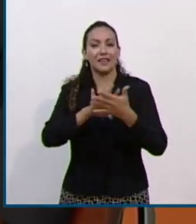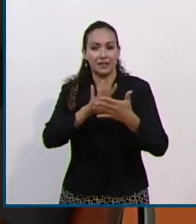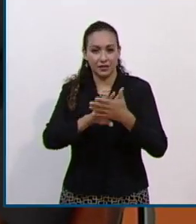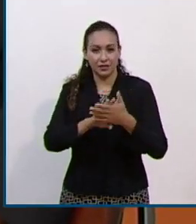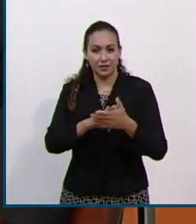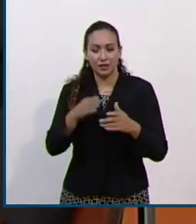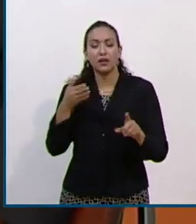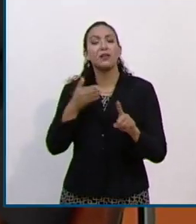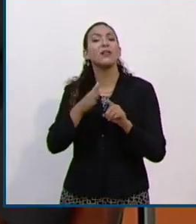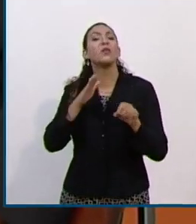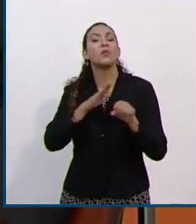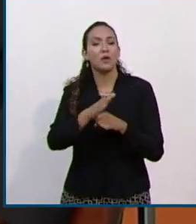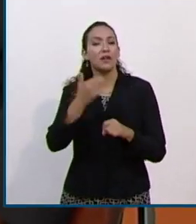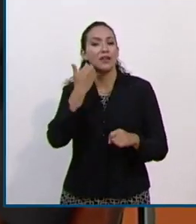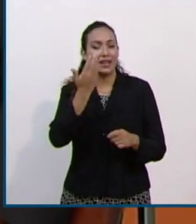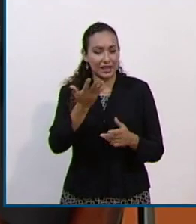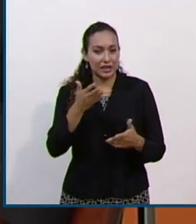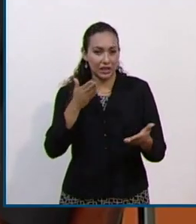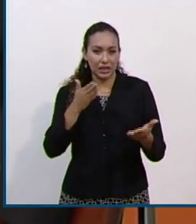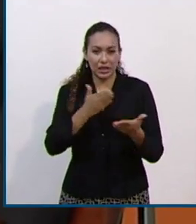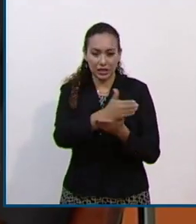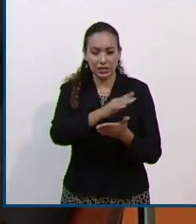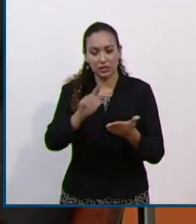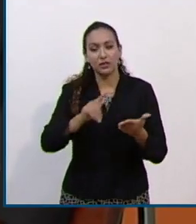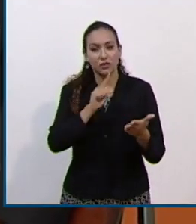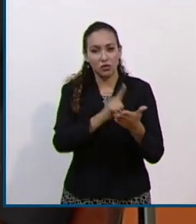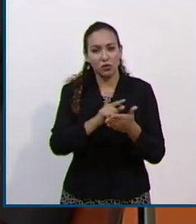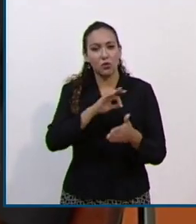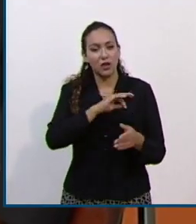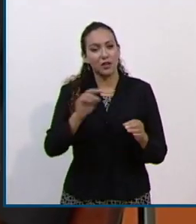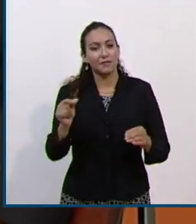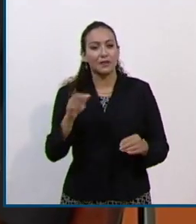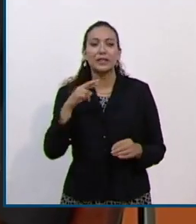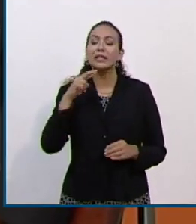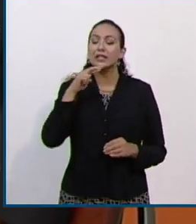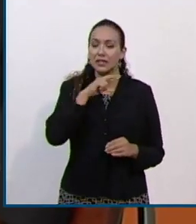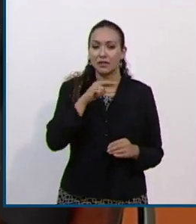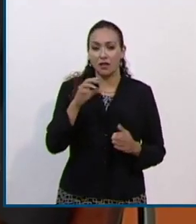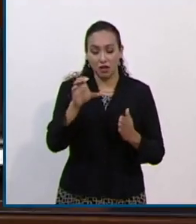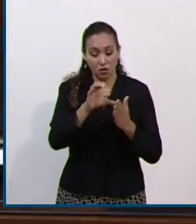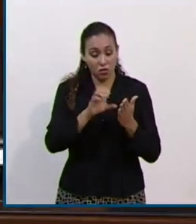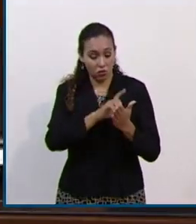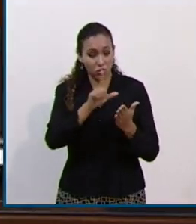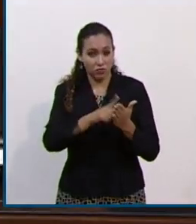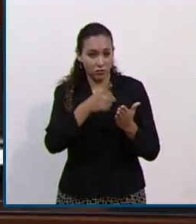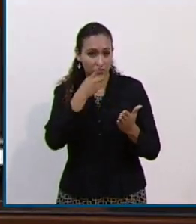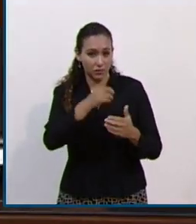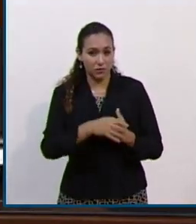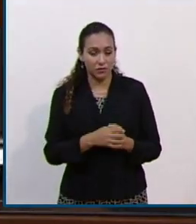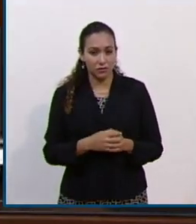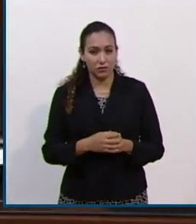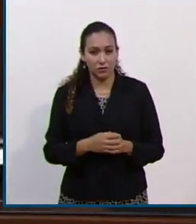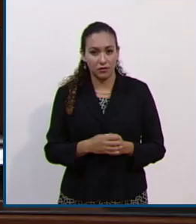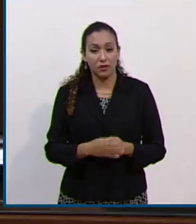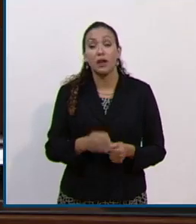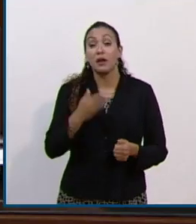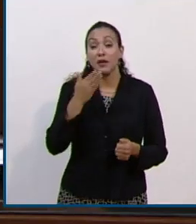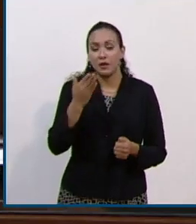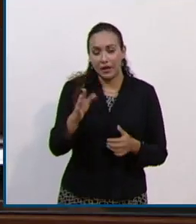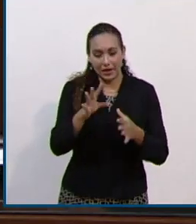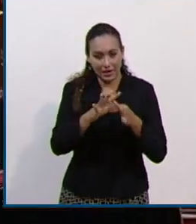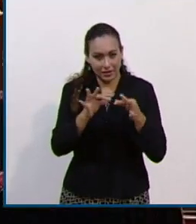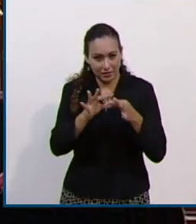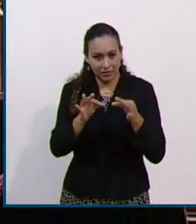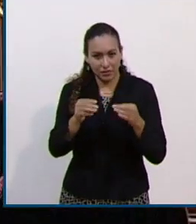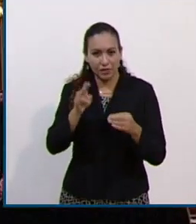garantizar justicia de manera pronta y expedita, como lo marca el artículo 17 constitucional. Indicó que una de las líneas de acción que ha marcado